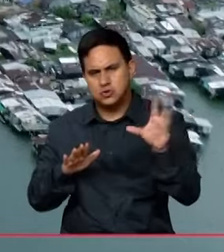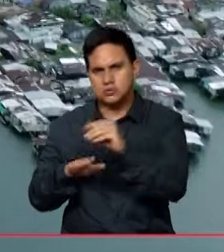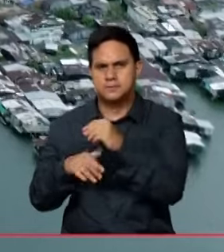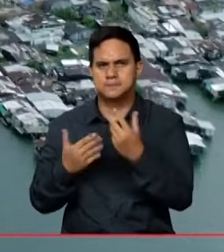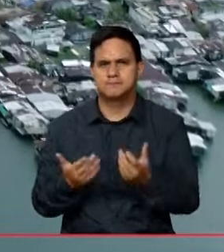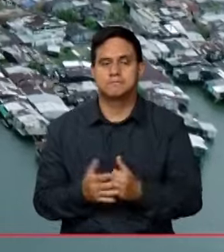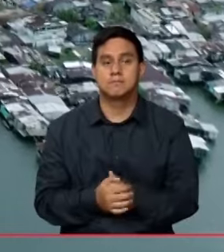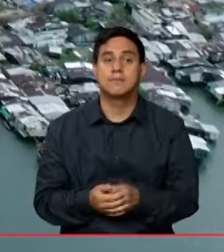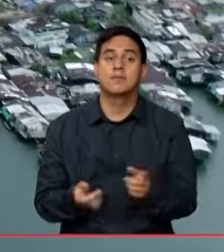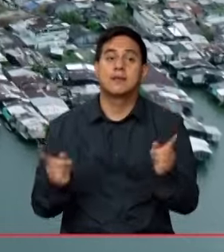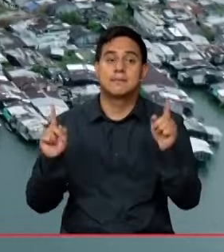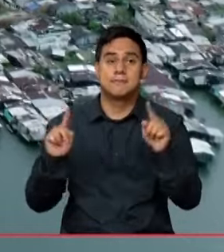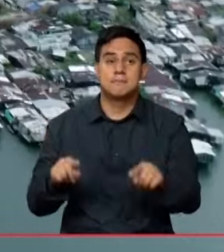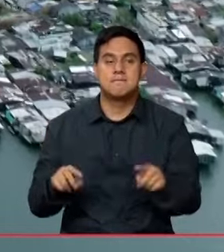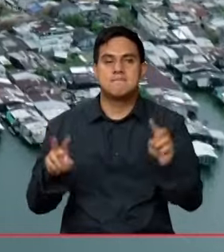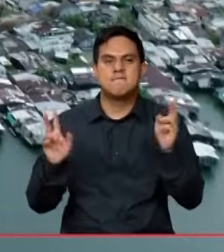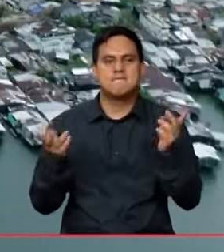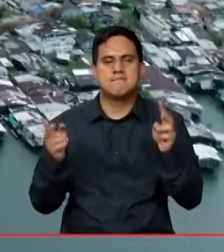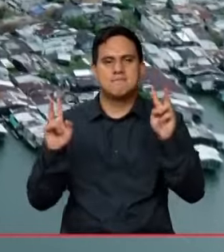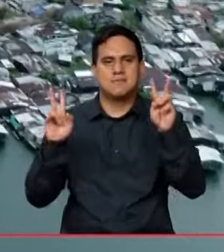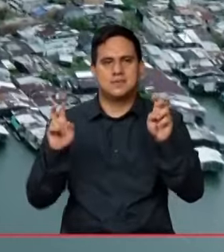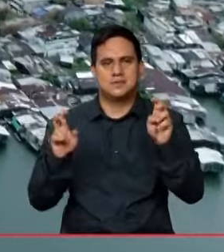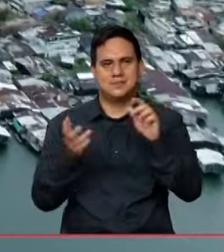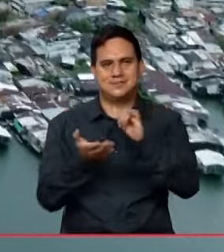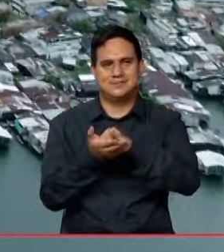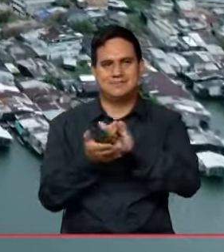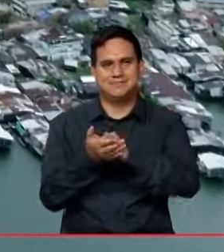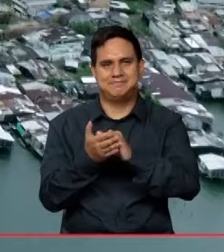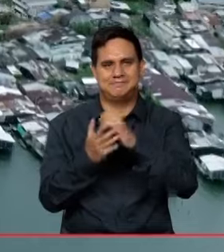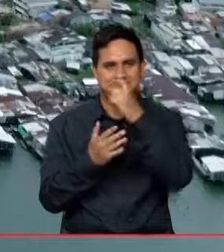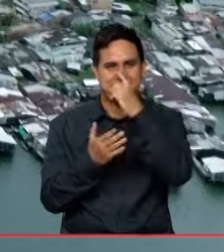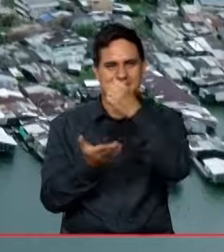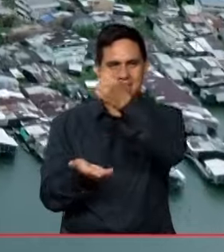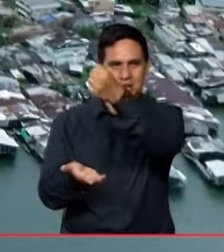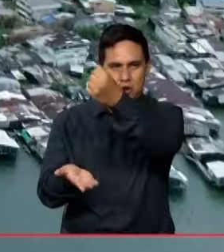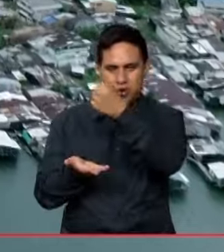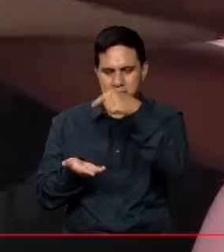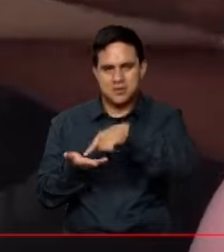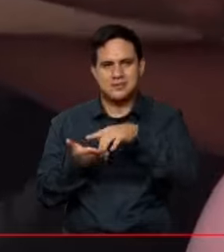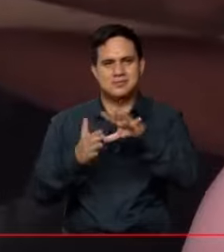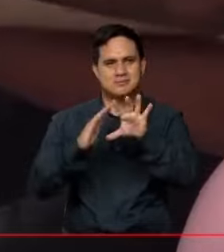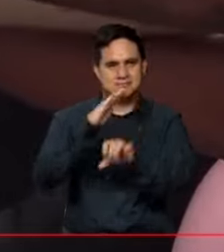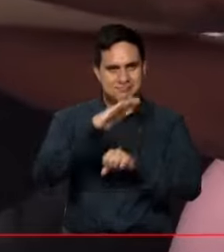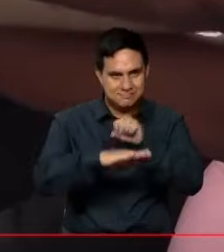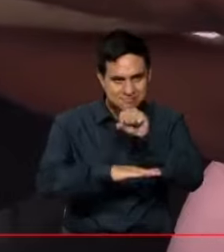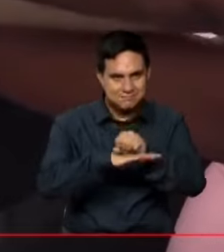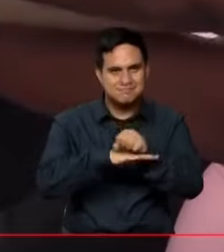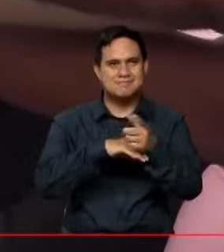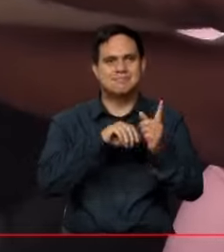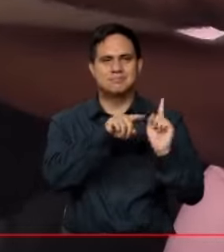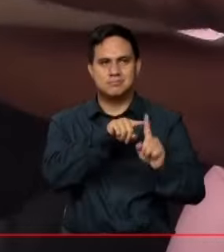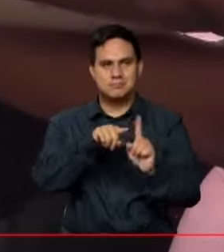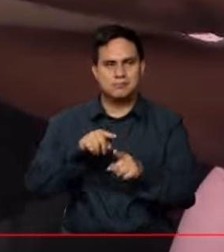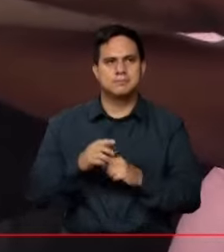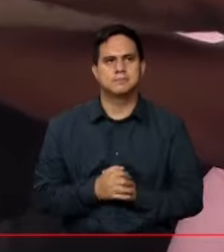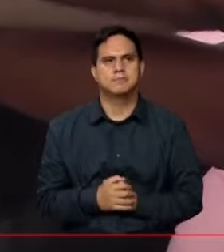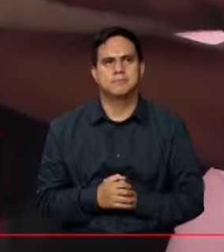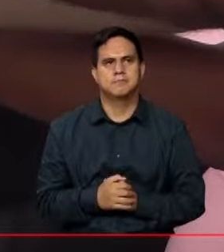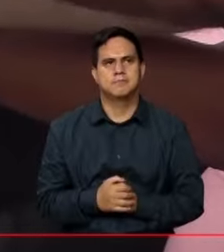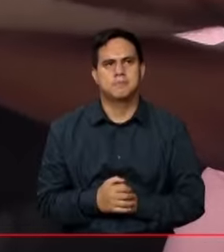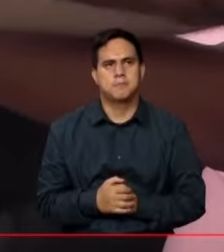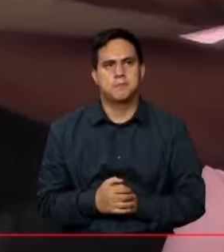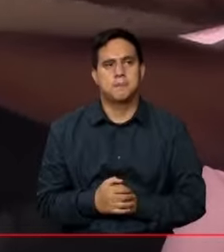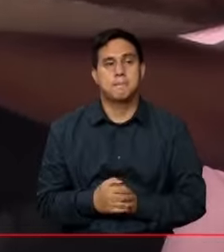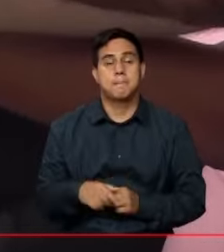es en cuanto a tema de economía circular, para el tema de reciclaje. Buenaventura